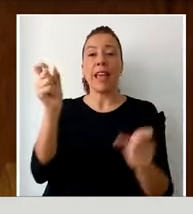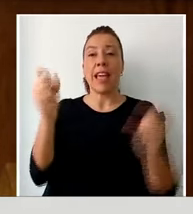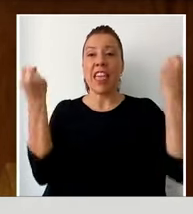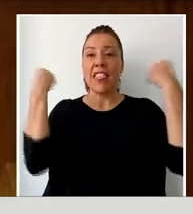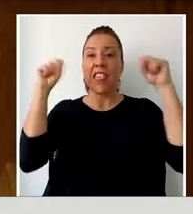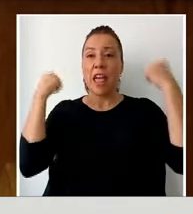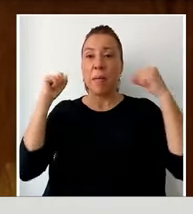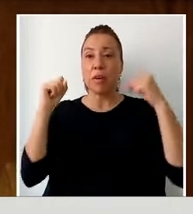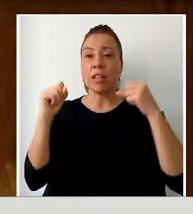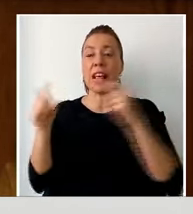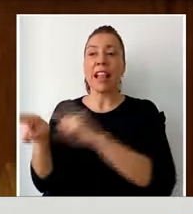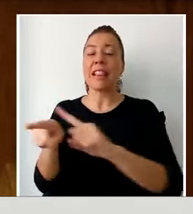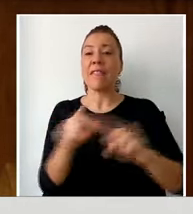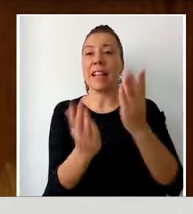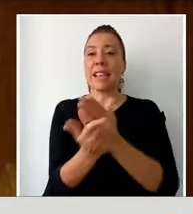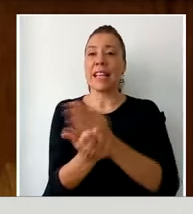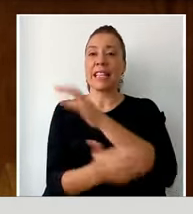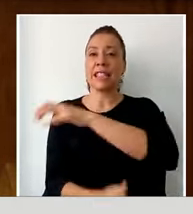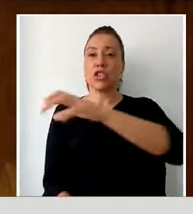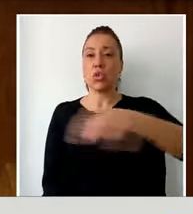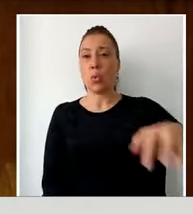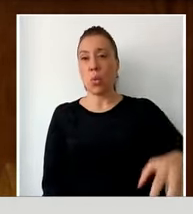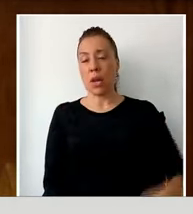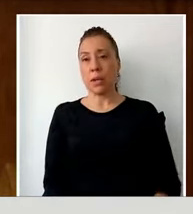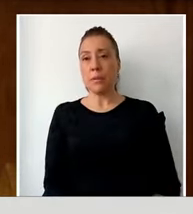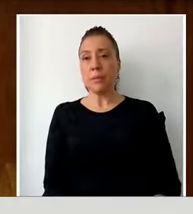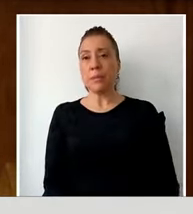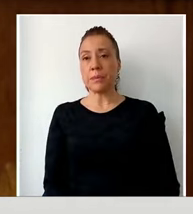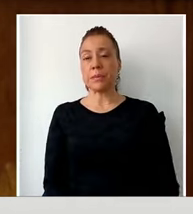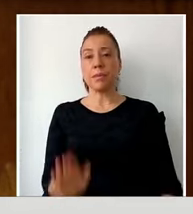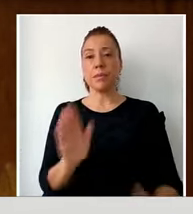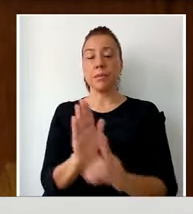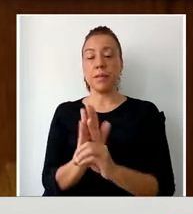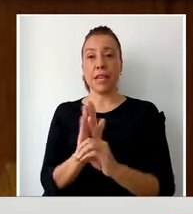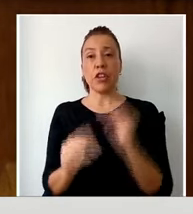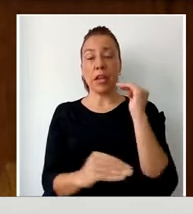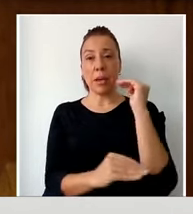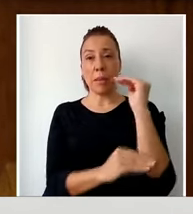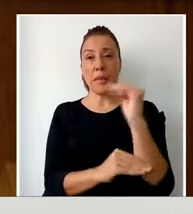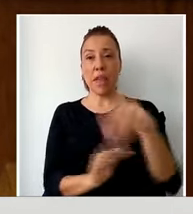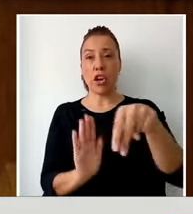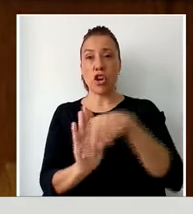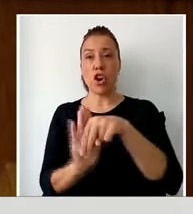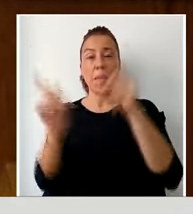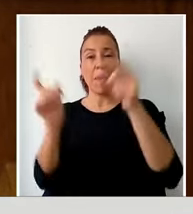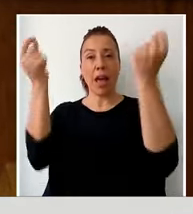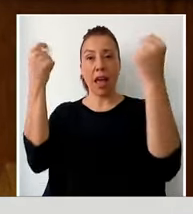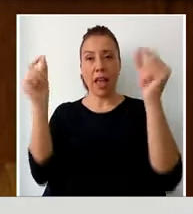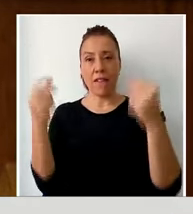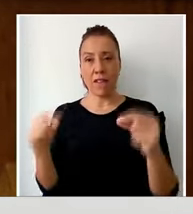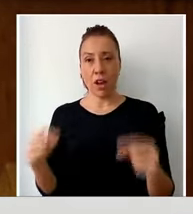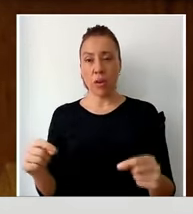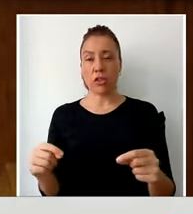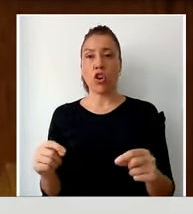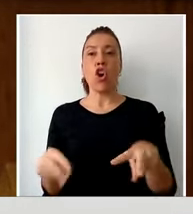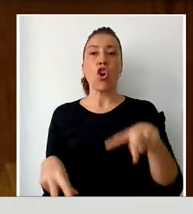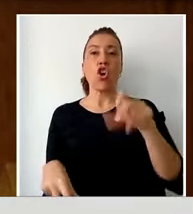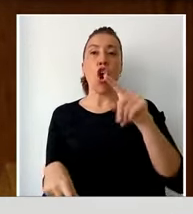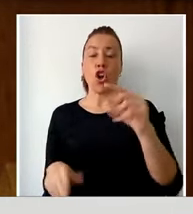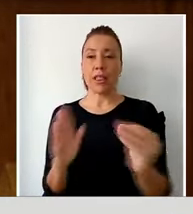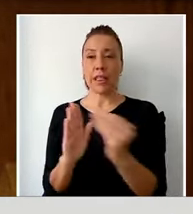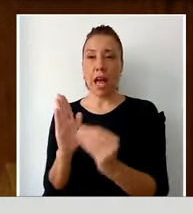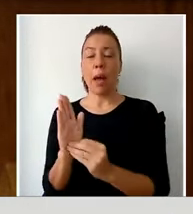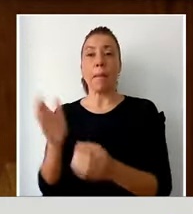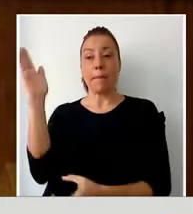educacionales en los decretos que rigen y establecen normas de evaluación calificación y promoción del sistema